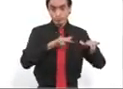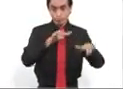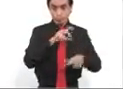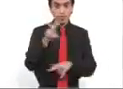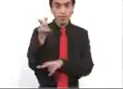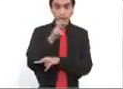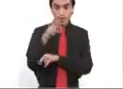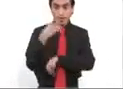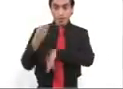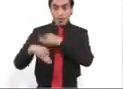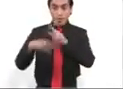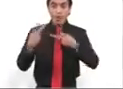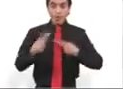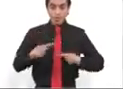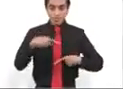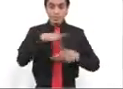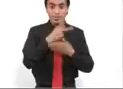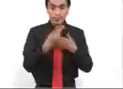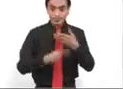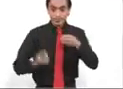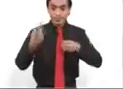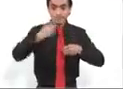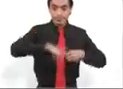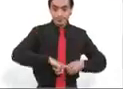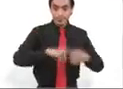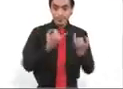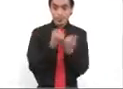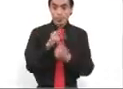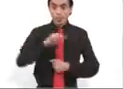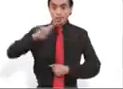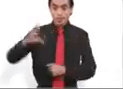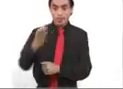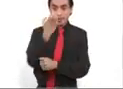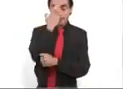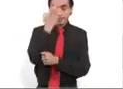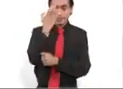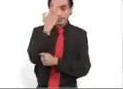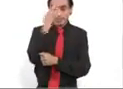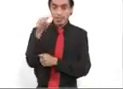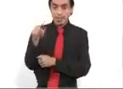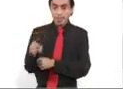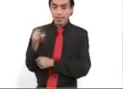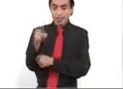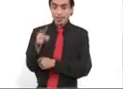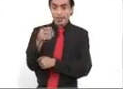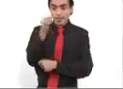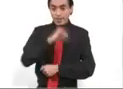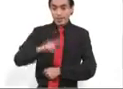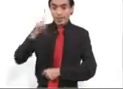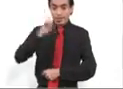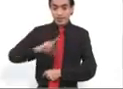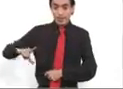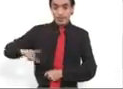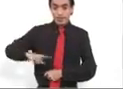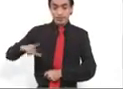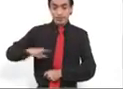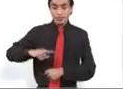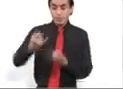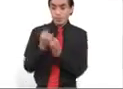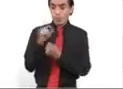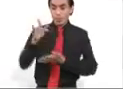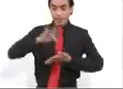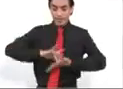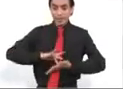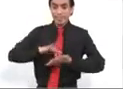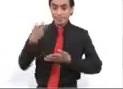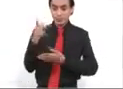proyecto. Quiero reconocerlos y quiero agradecerle a la jefa de gobierno todo este trabajo tan